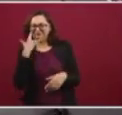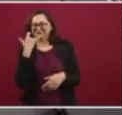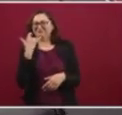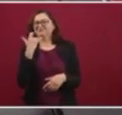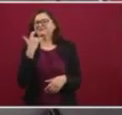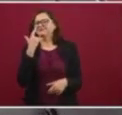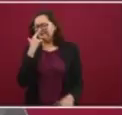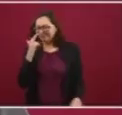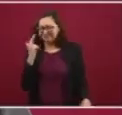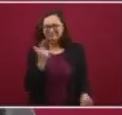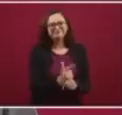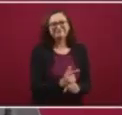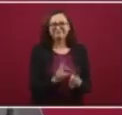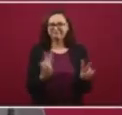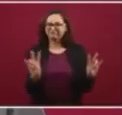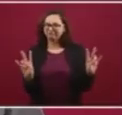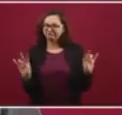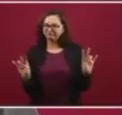avispada,